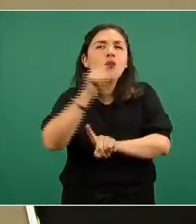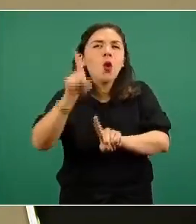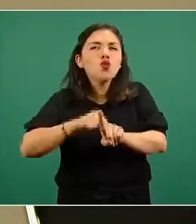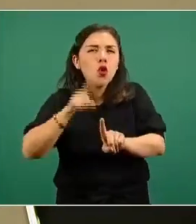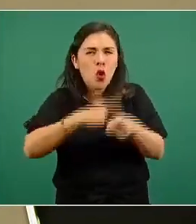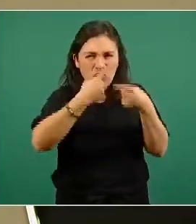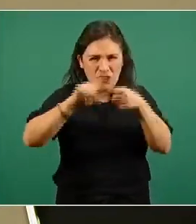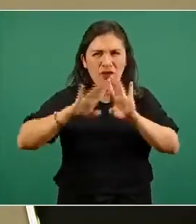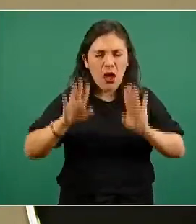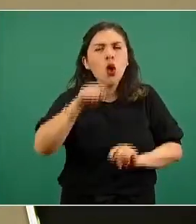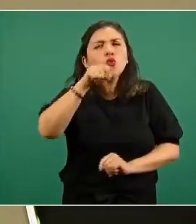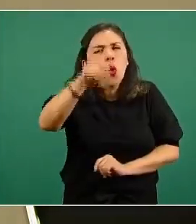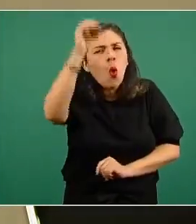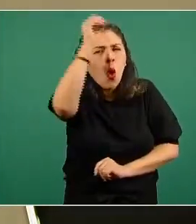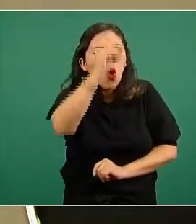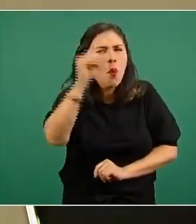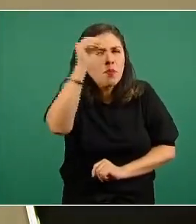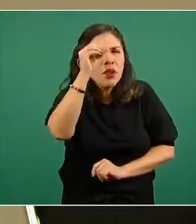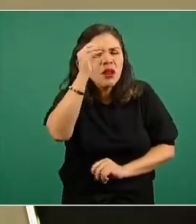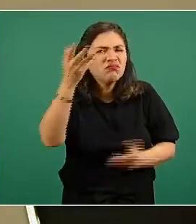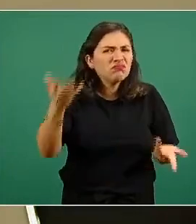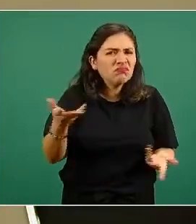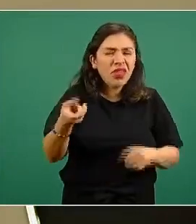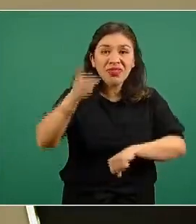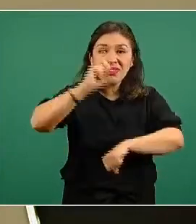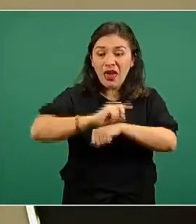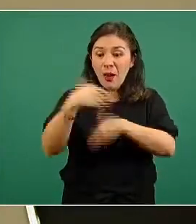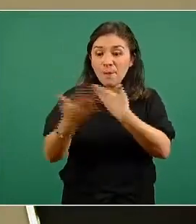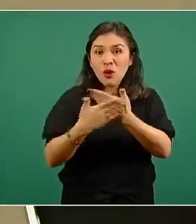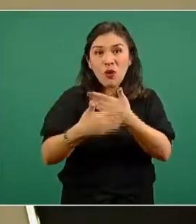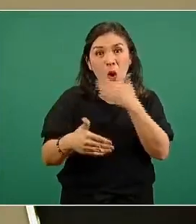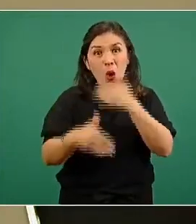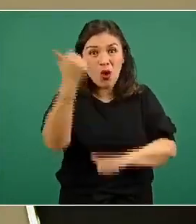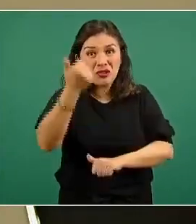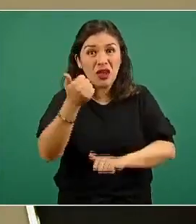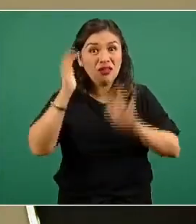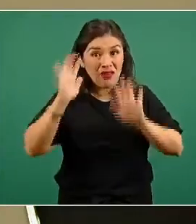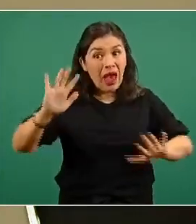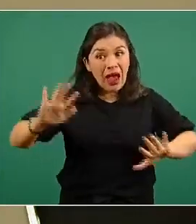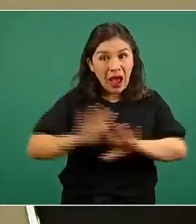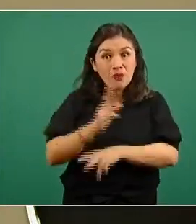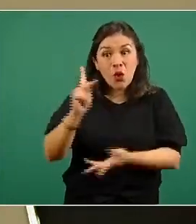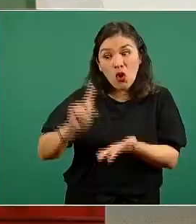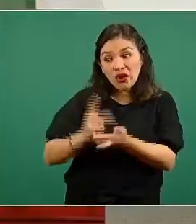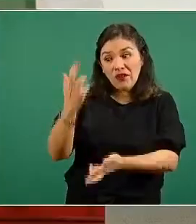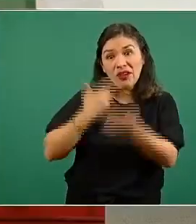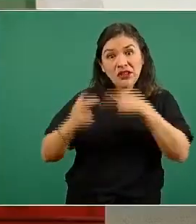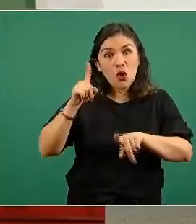su opinión particular, ¿cree usted que el día 11 la Ciudad de México vuelva al color naranja?